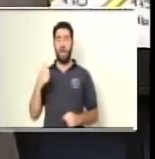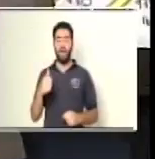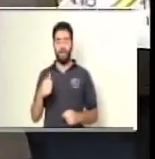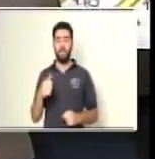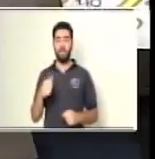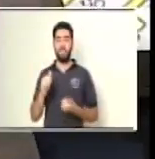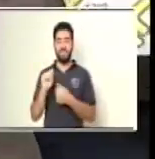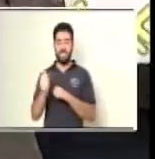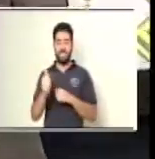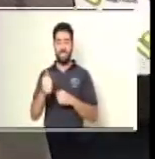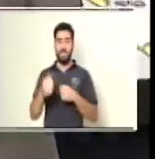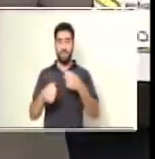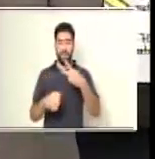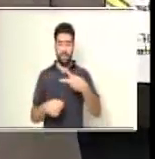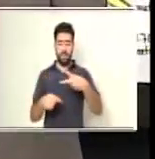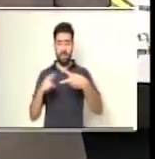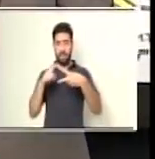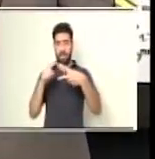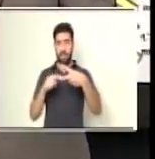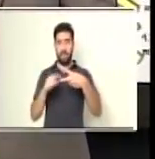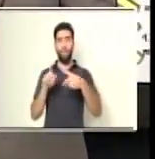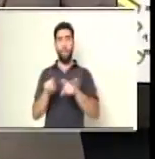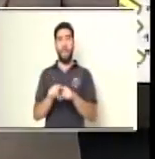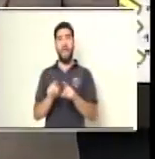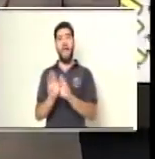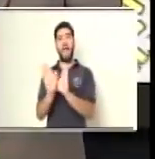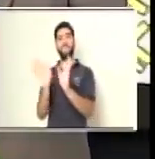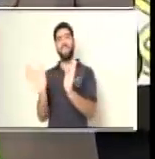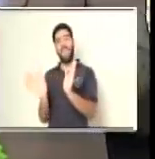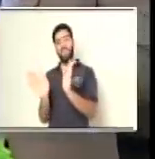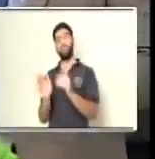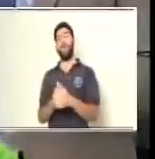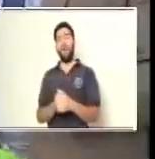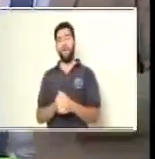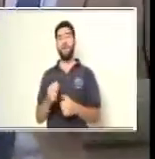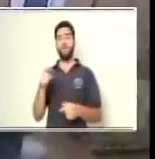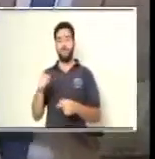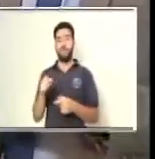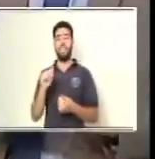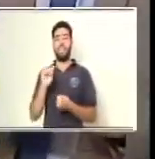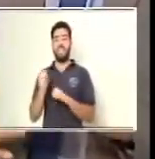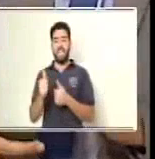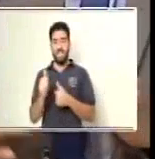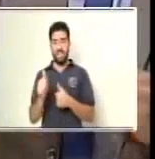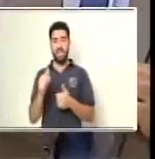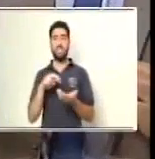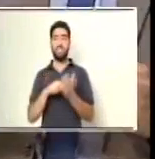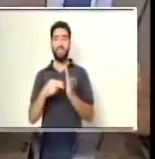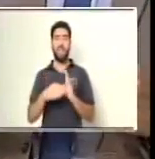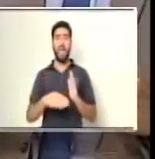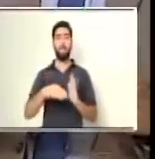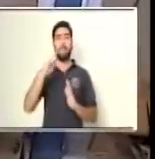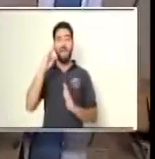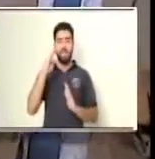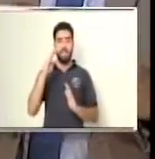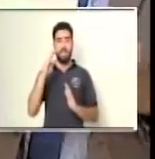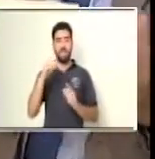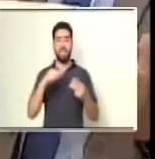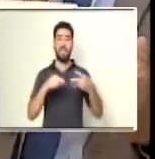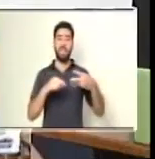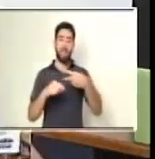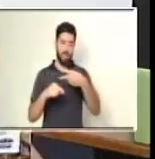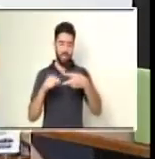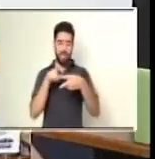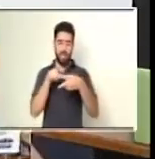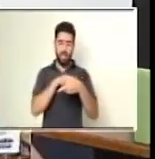abierto del lado donde está el número mayor. Y entonces leemos 15 es mayor que 8.